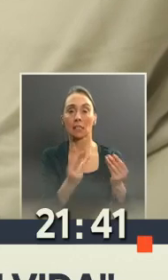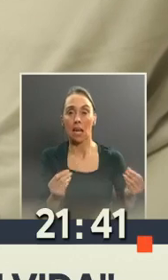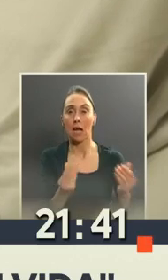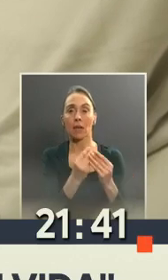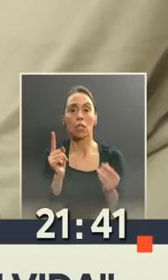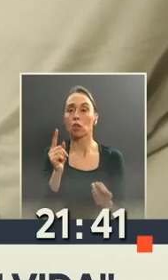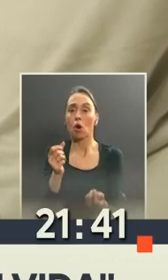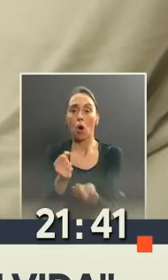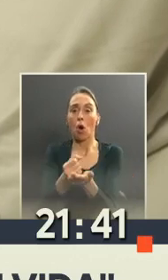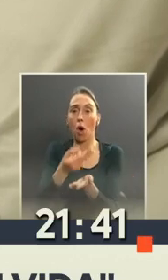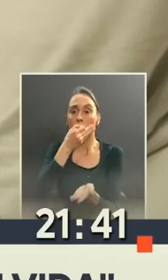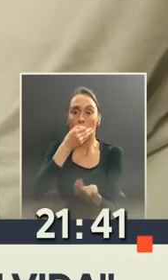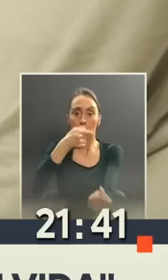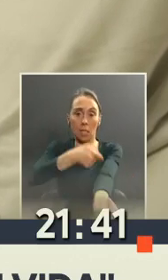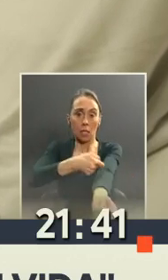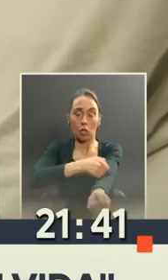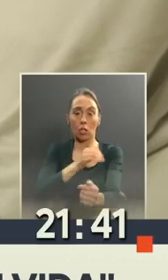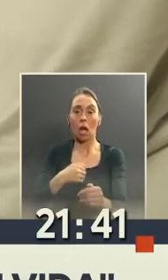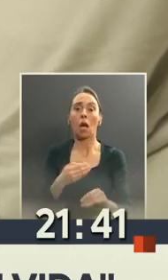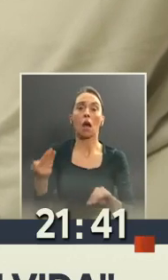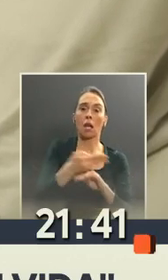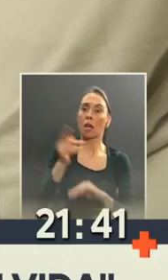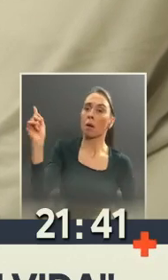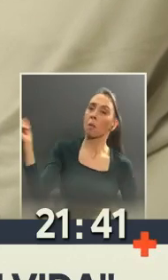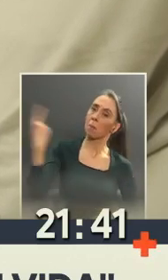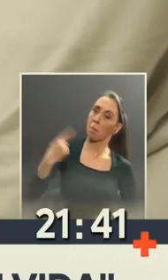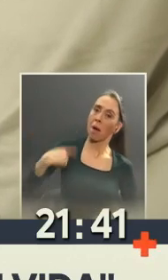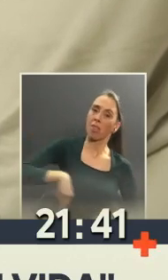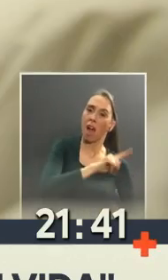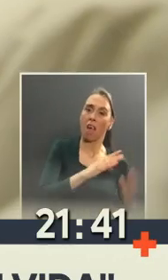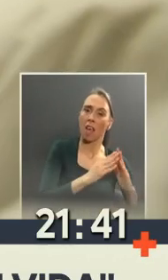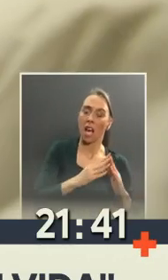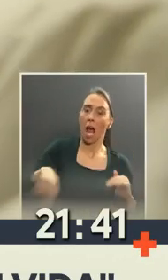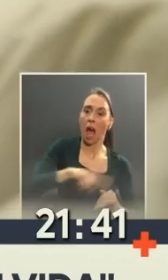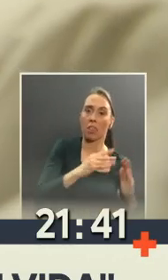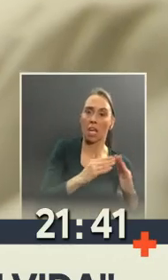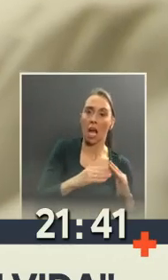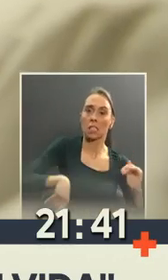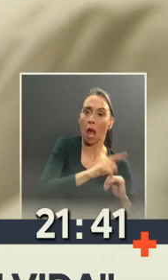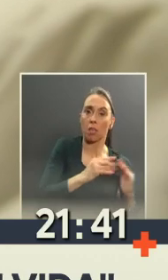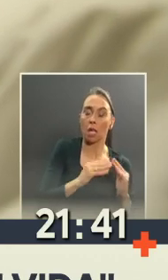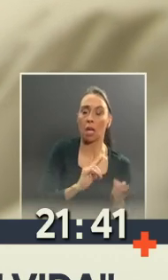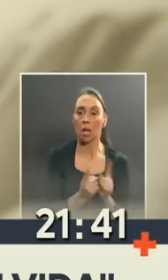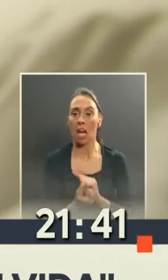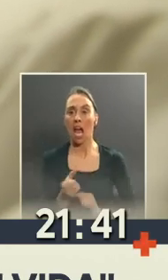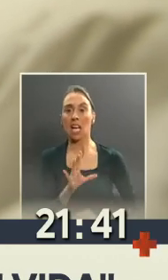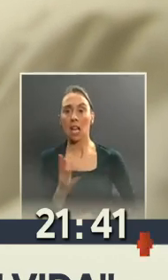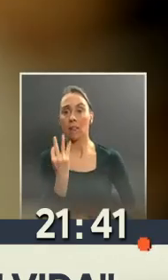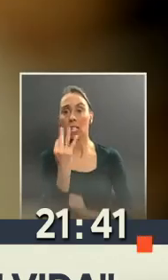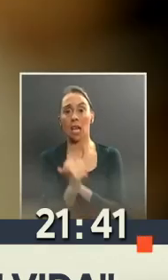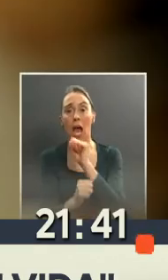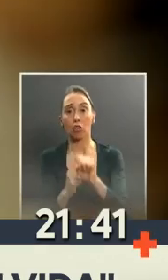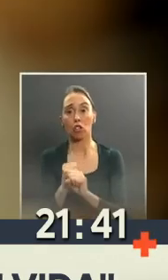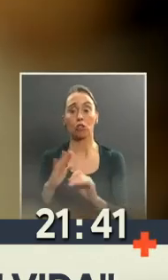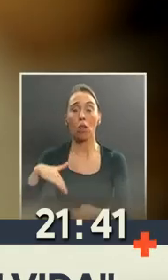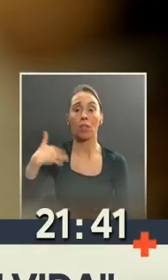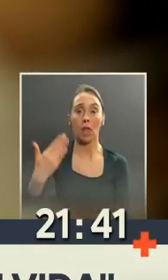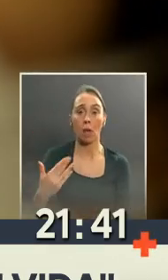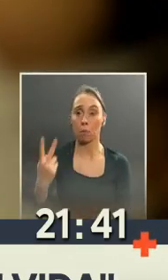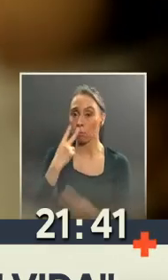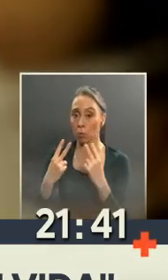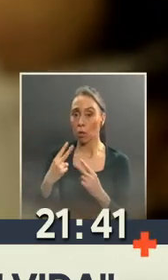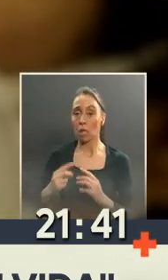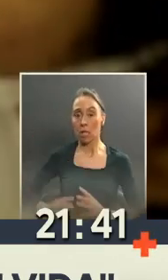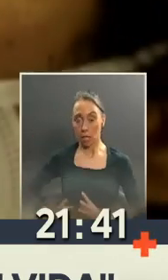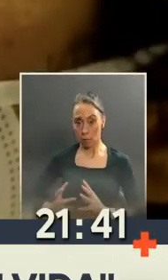nada. Entonces miles de veces a la casa y yo solo empeoraba. Tanto se agravó que 14 años más tarde, su diagnóstico era una cirrosis